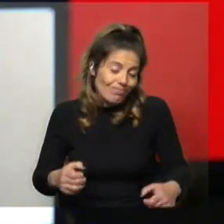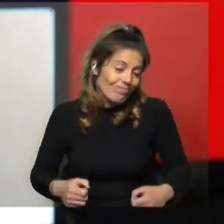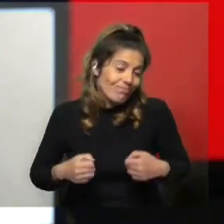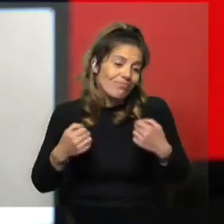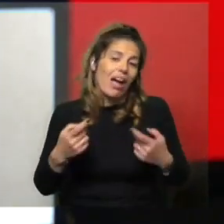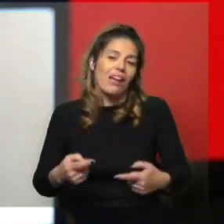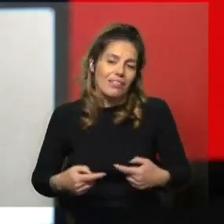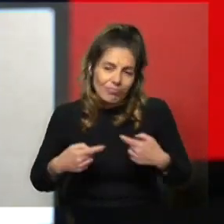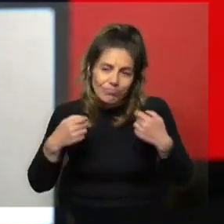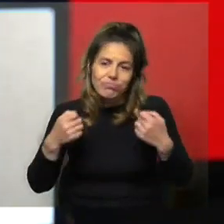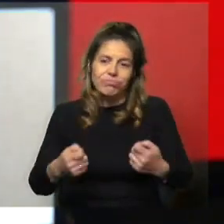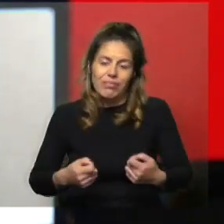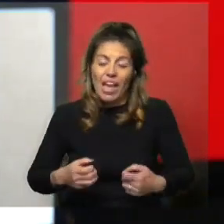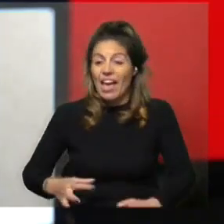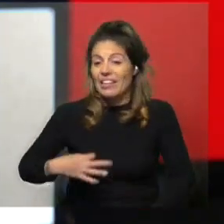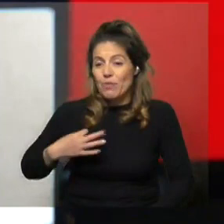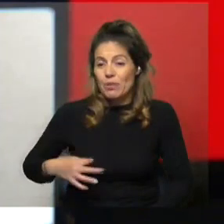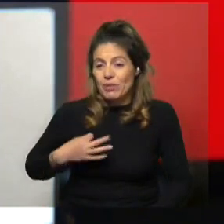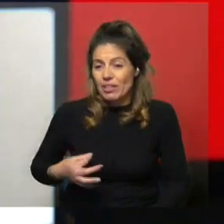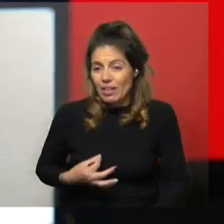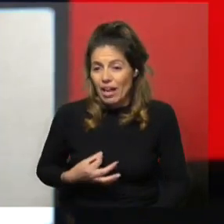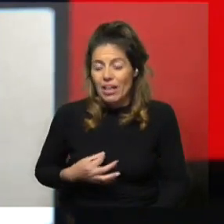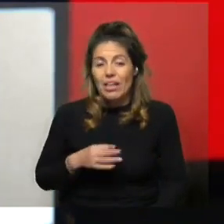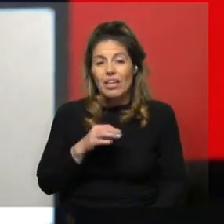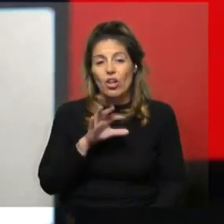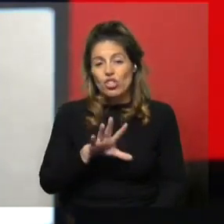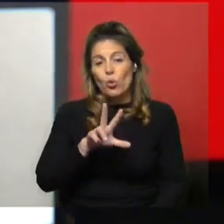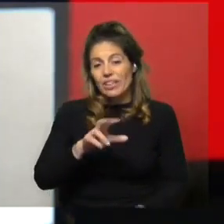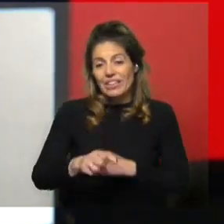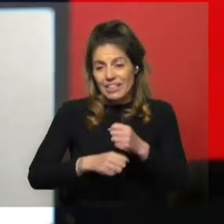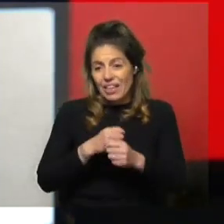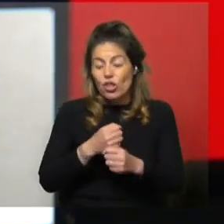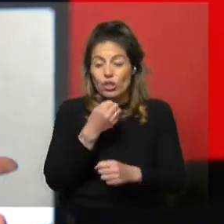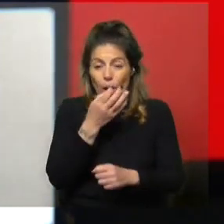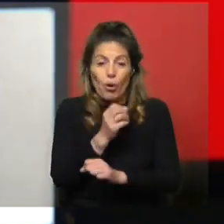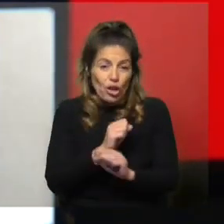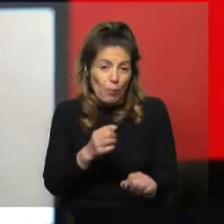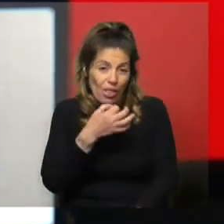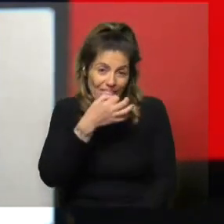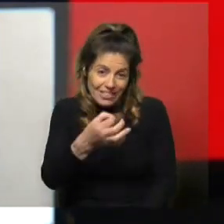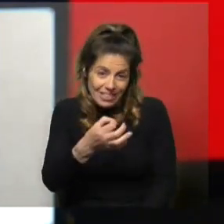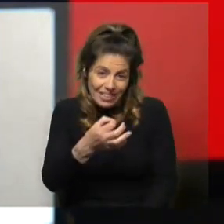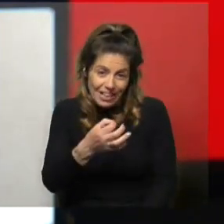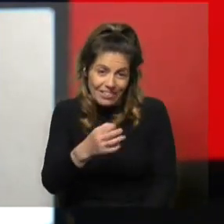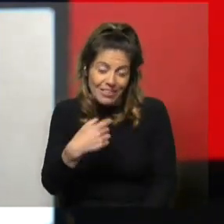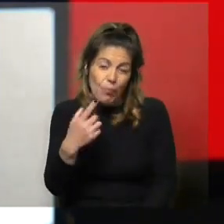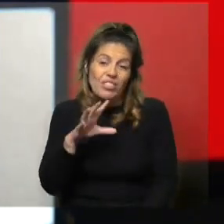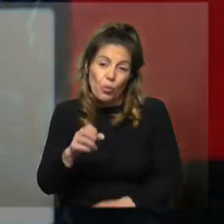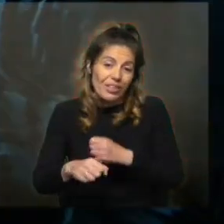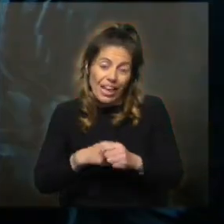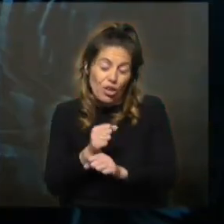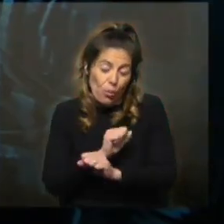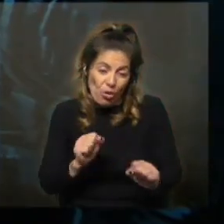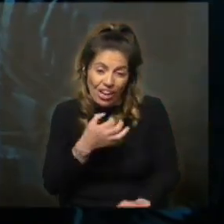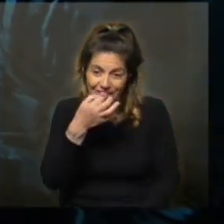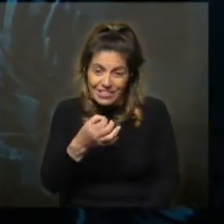y hay que vivirla y está bueno que con 53 años las pueda decir después de 50 años De no poder Eh sí